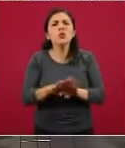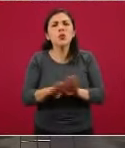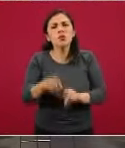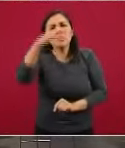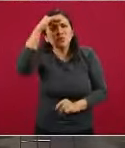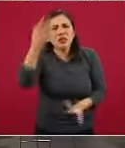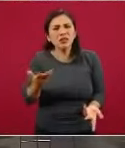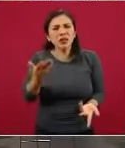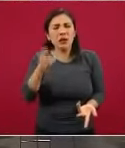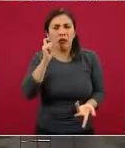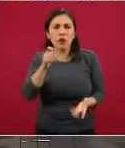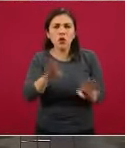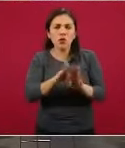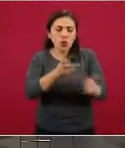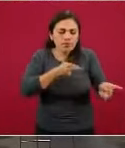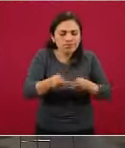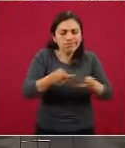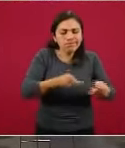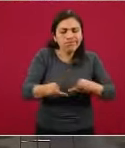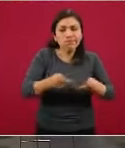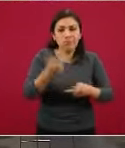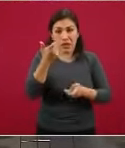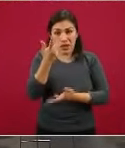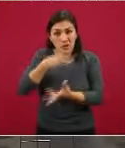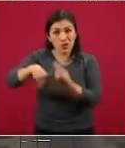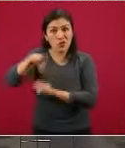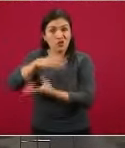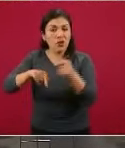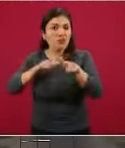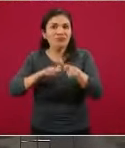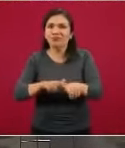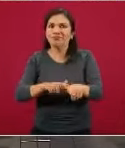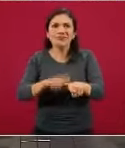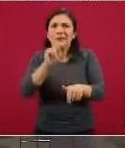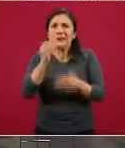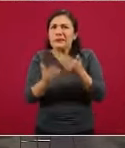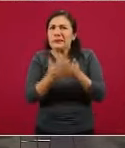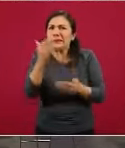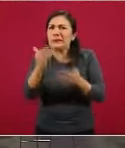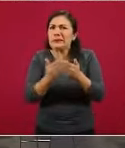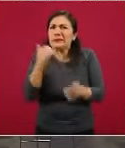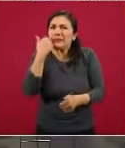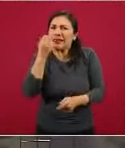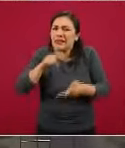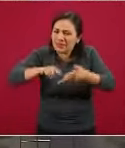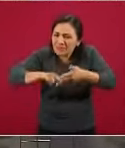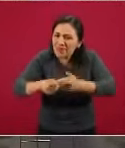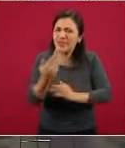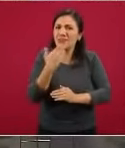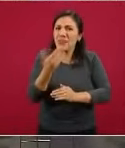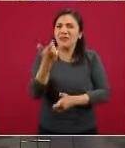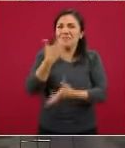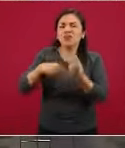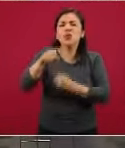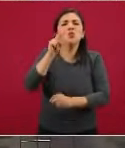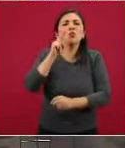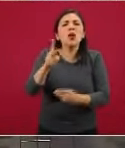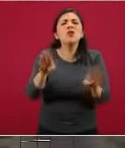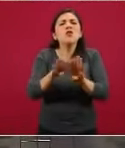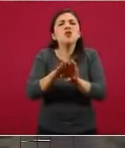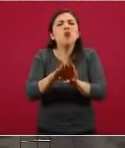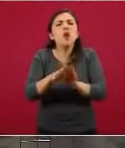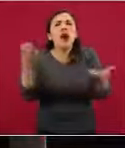No sé, desde la cuestión de que la economía sigue, pues, apenas tratando de arrancar. O sea, ¿qué ha notado para